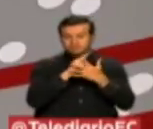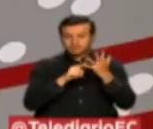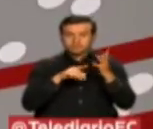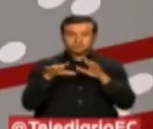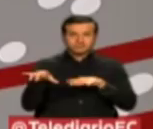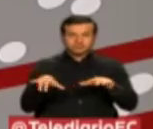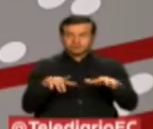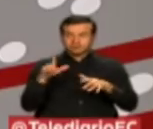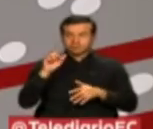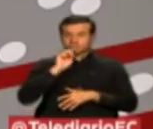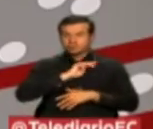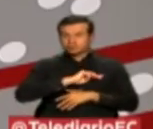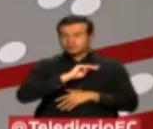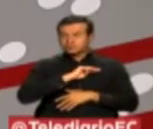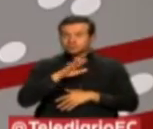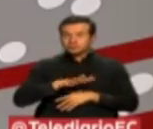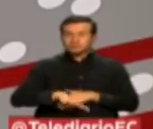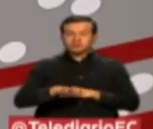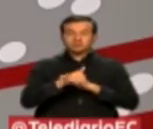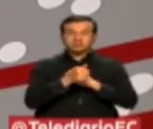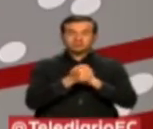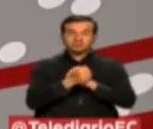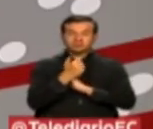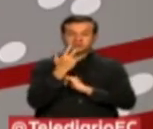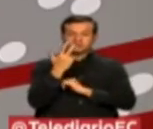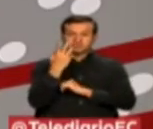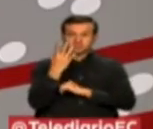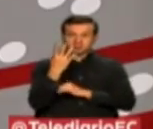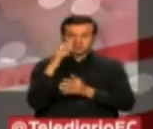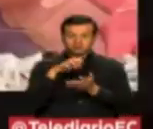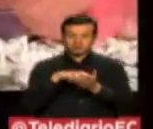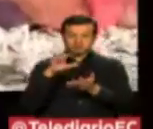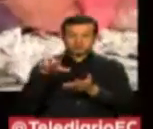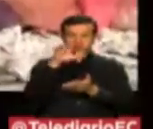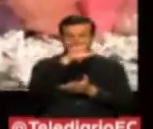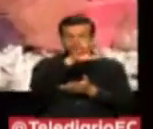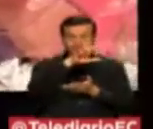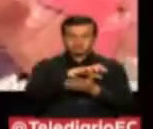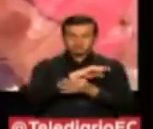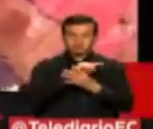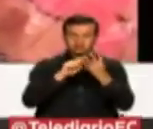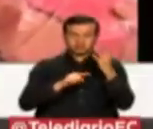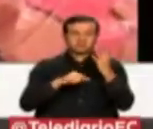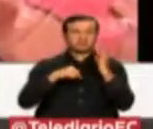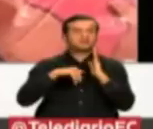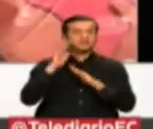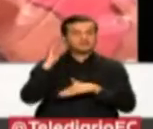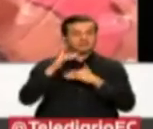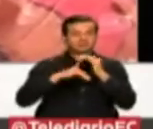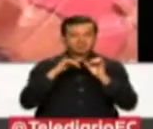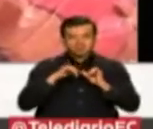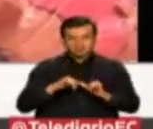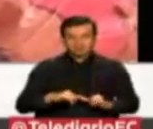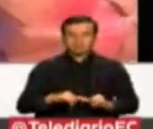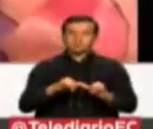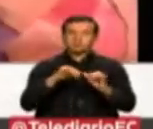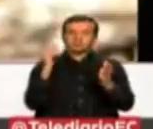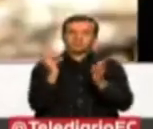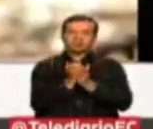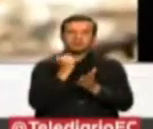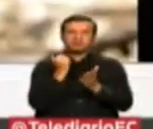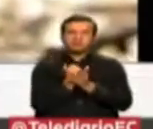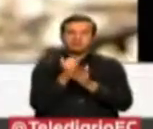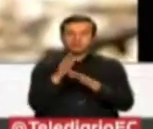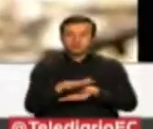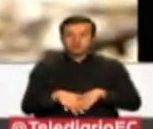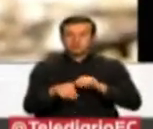coordinación con los gobiernos autónomos centralizados de Galápagos, de las 4 islas pobladas, para poder ir generando un proceso de reducción del uso en